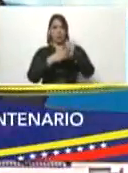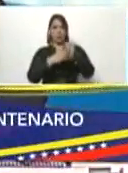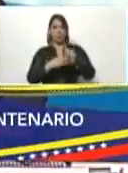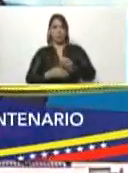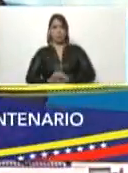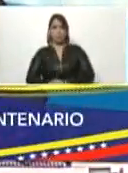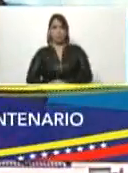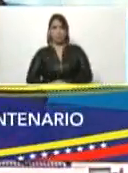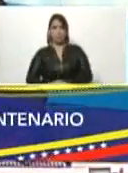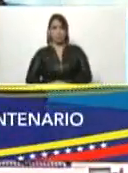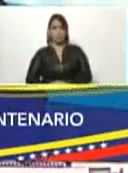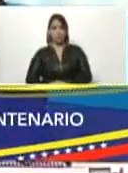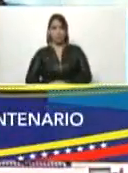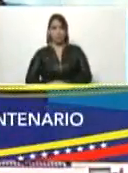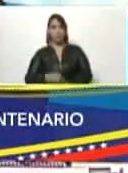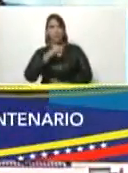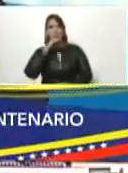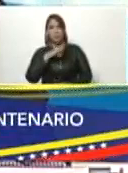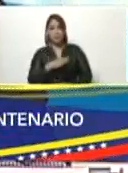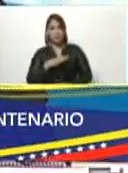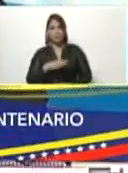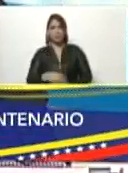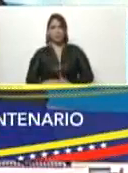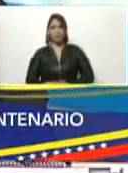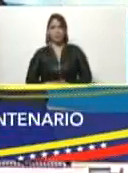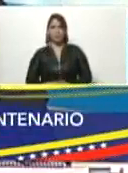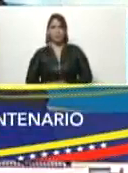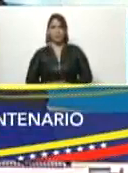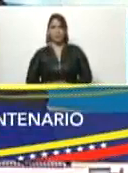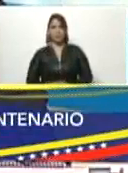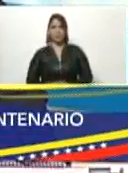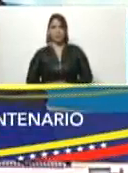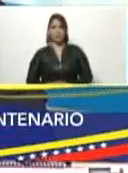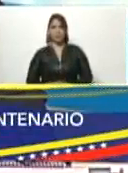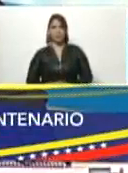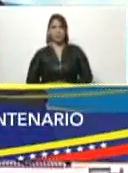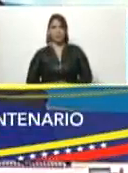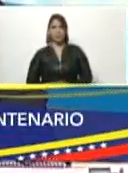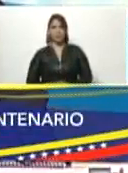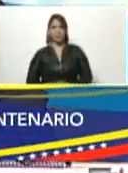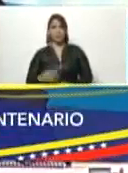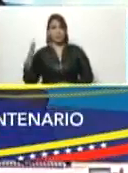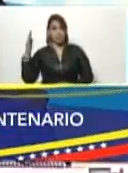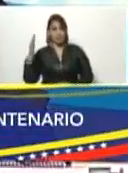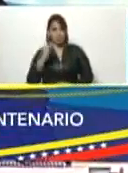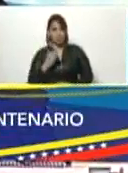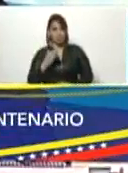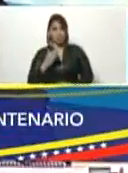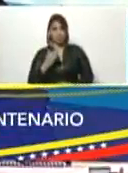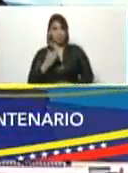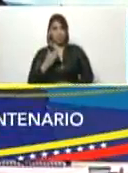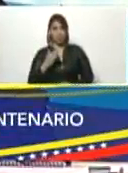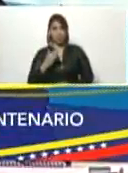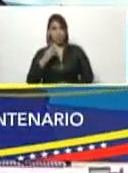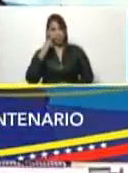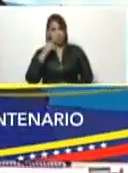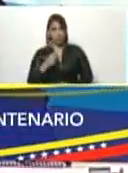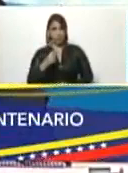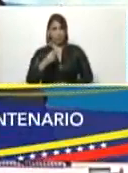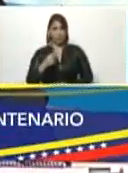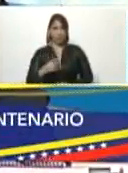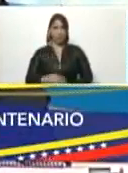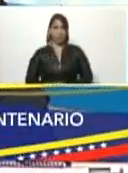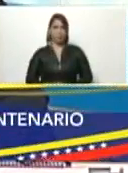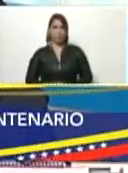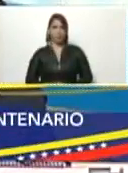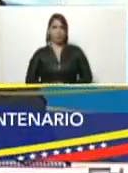corriente de la historia insurgente, que ha venido marcando las corrientes históricas